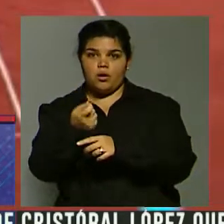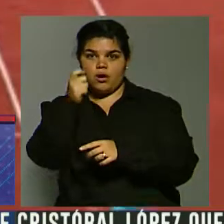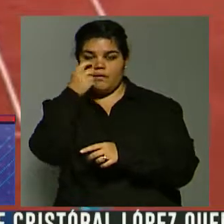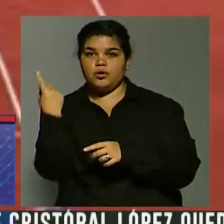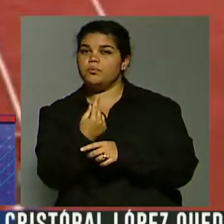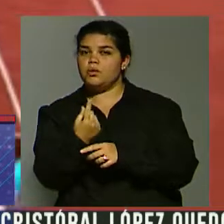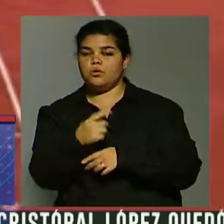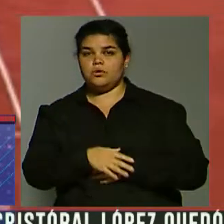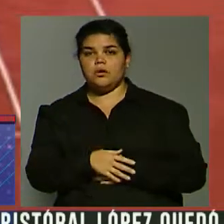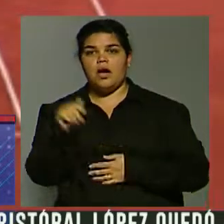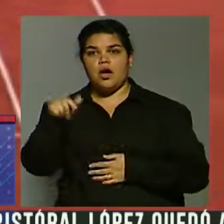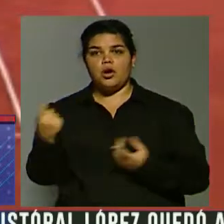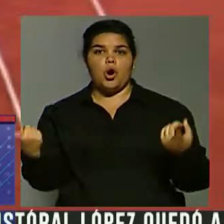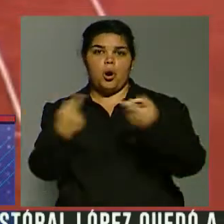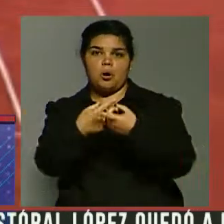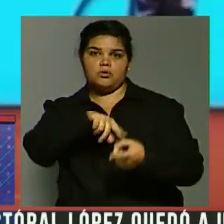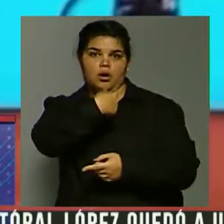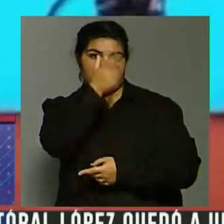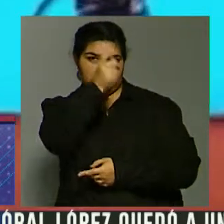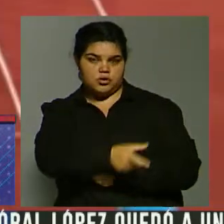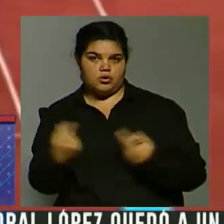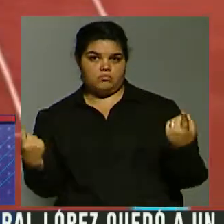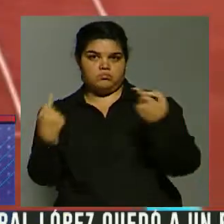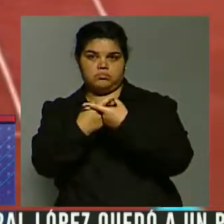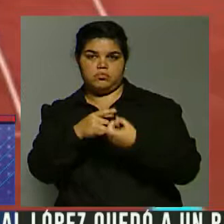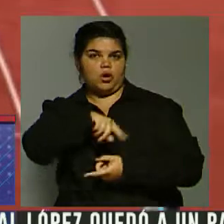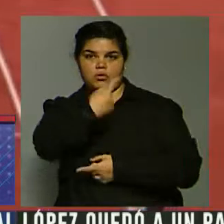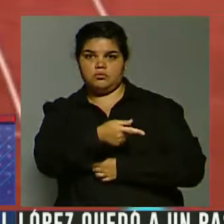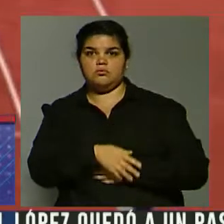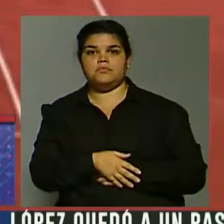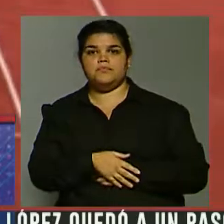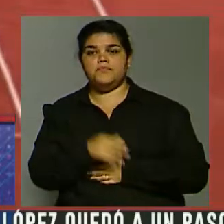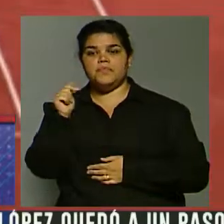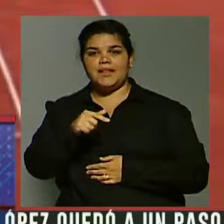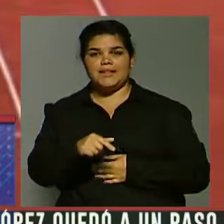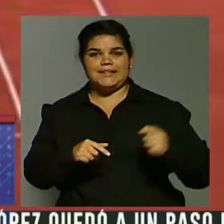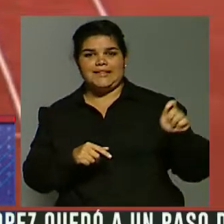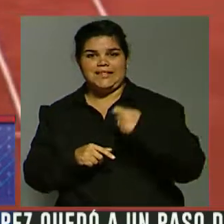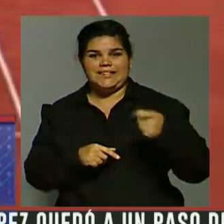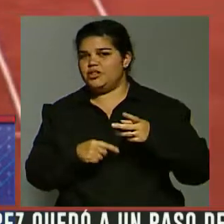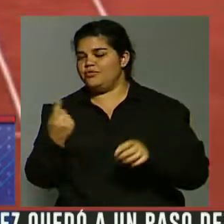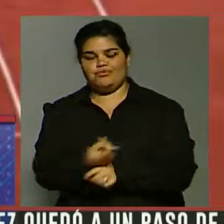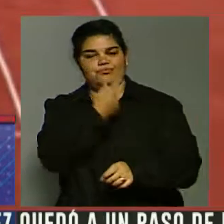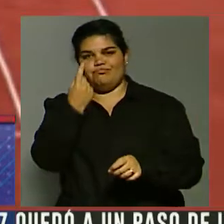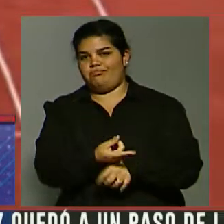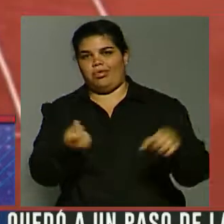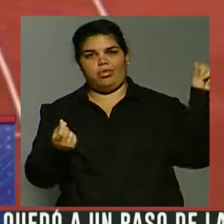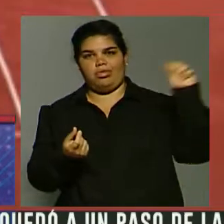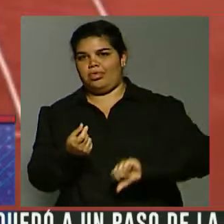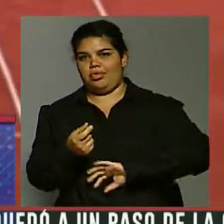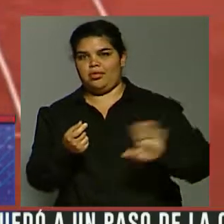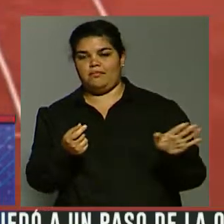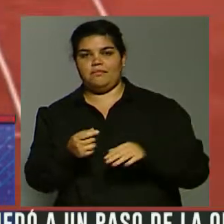el tenista Sunjur, el bosnio, que no pudo hacer mucho contra Juan Martín del Potro, raqueta número 1 argentina y número